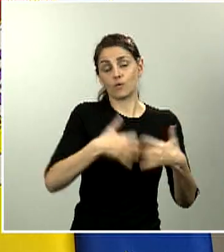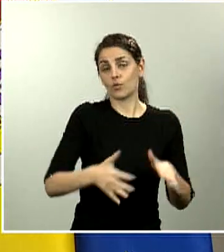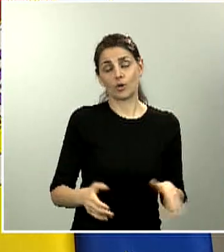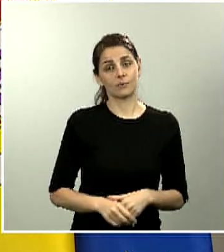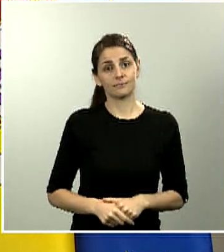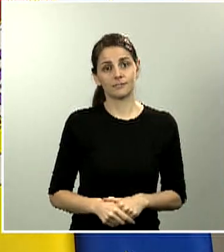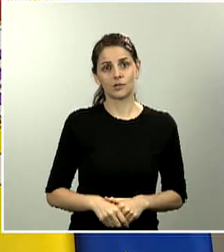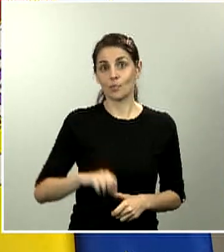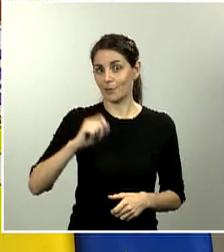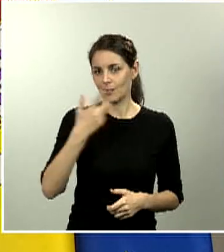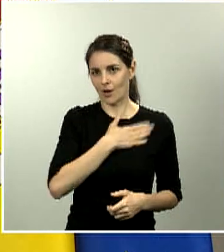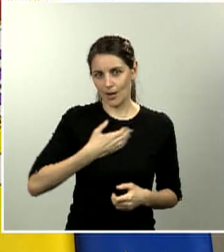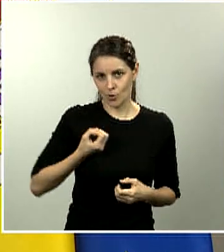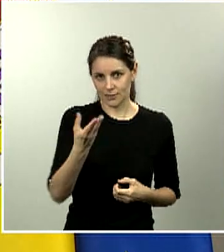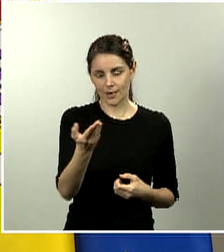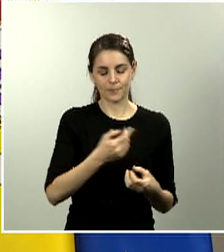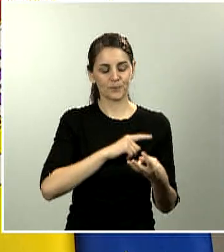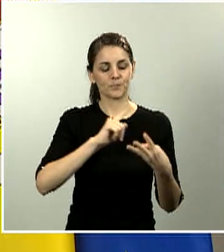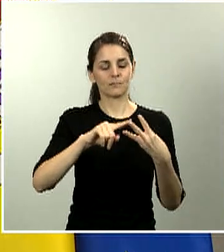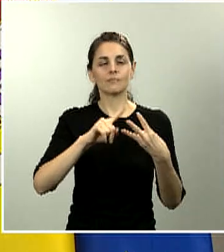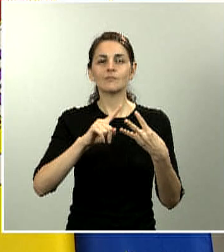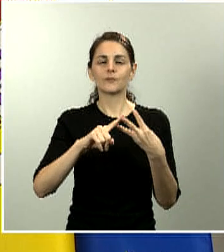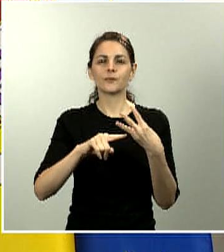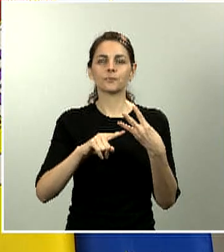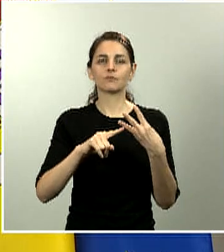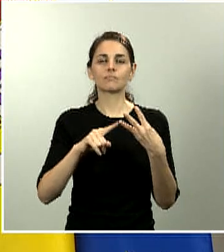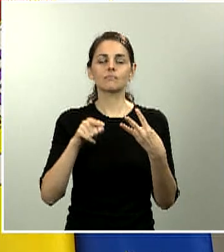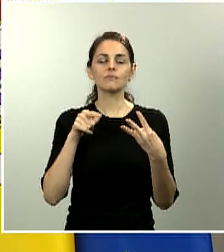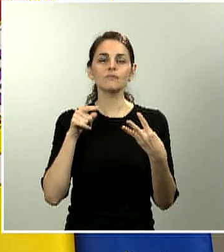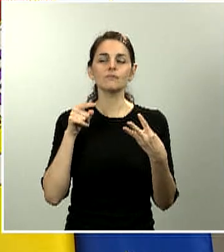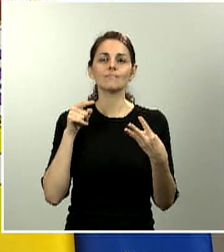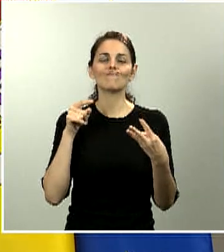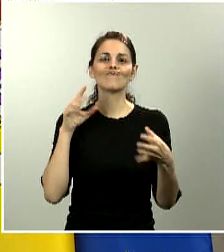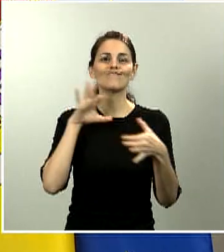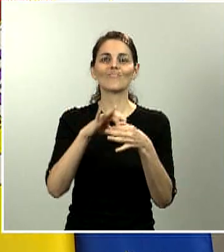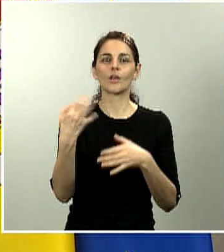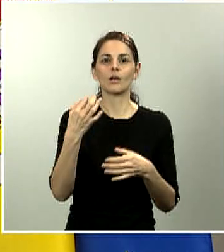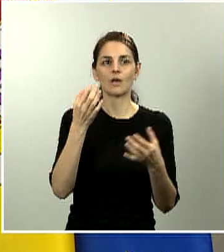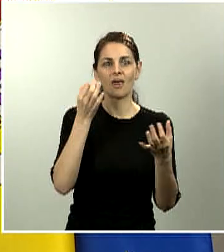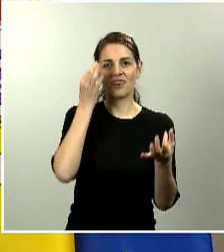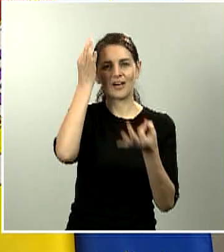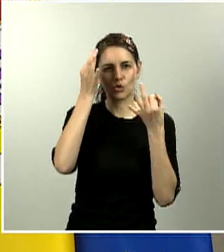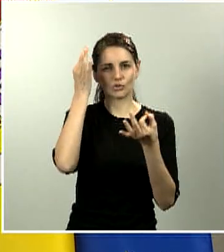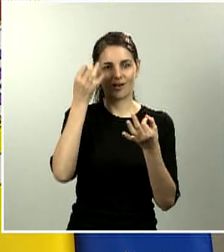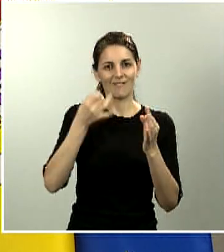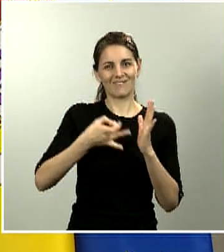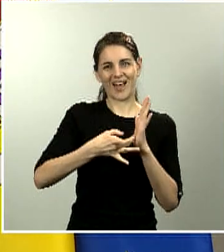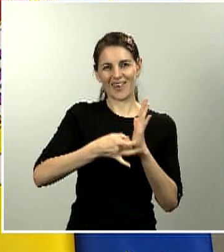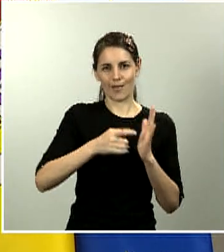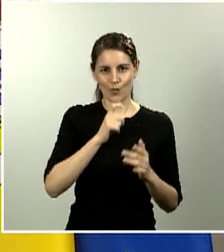La segunda cuestión que quería compartir con ustedes hace referencia a la calidad de los datos. Y ahí me van a permitir que sea muy